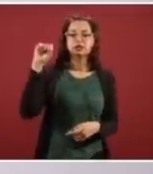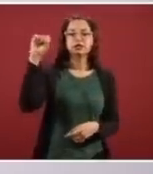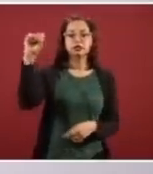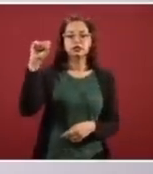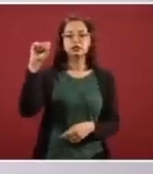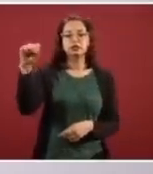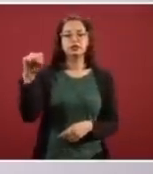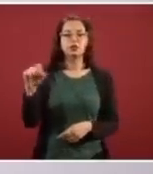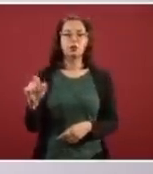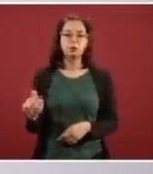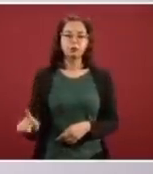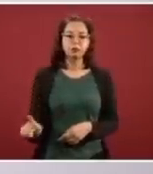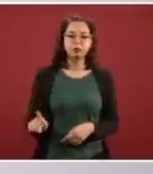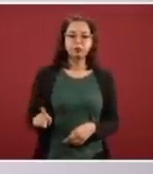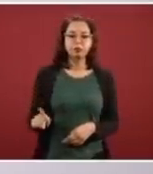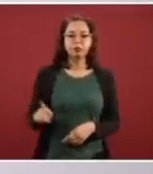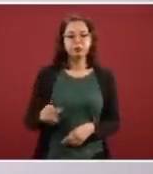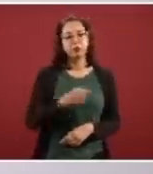blancos,